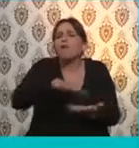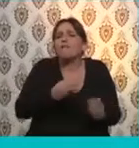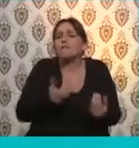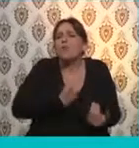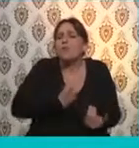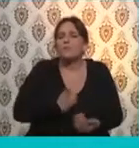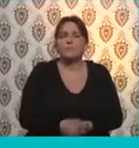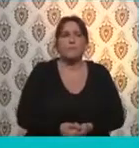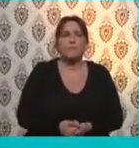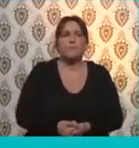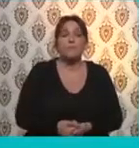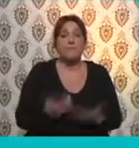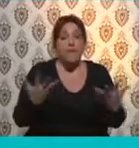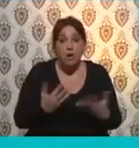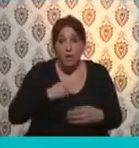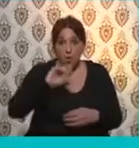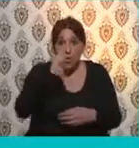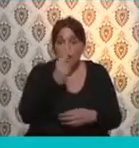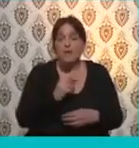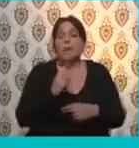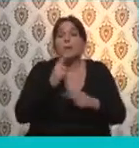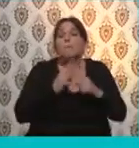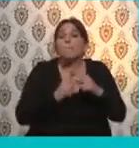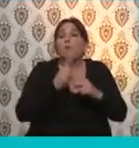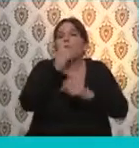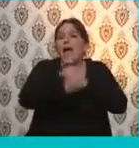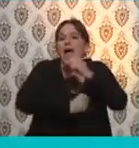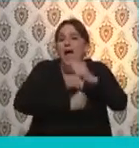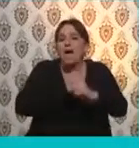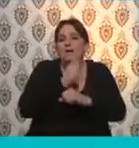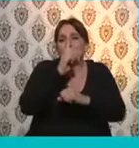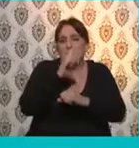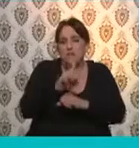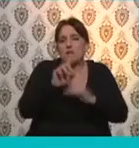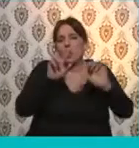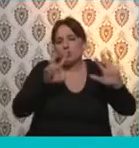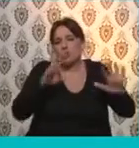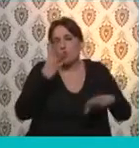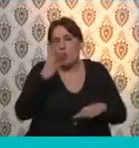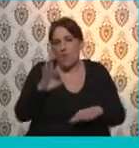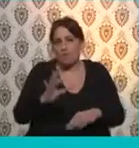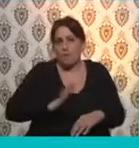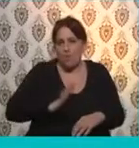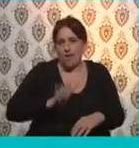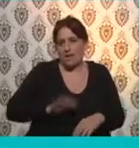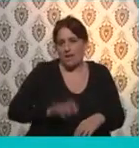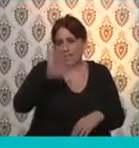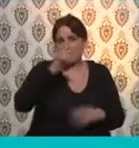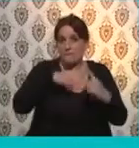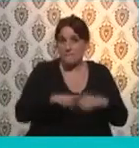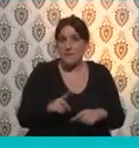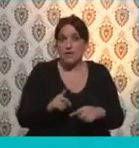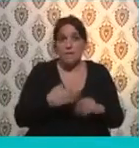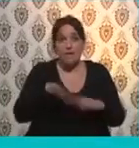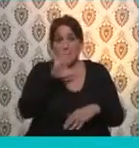digo, el estado de hoy es alrededor de unas 1.840 mujeres tienen cáncer de mama, pero más del 50% de